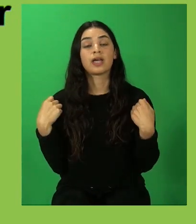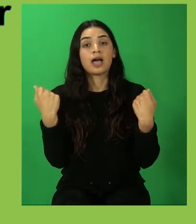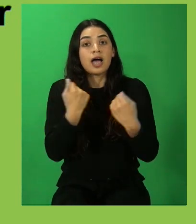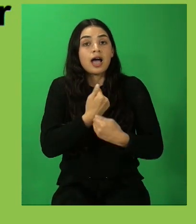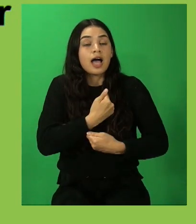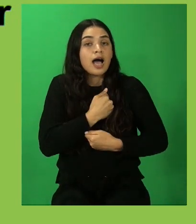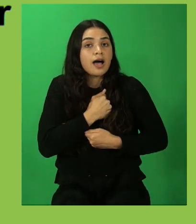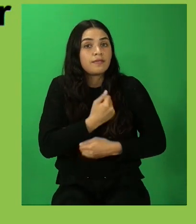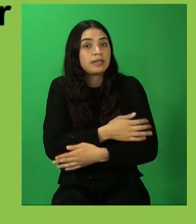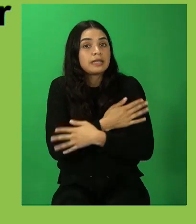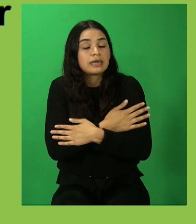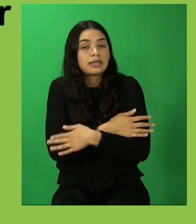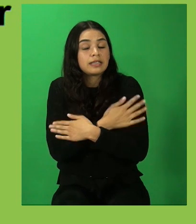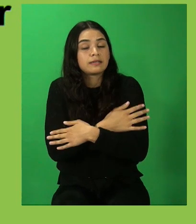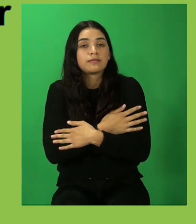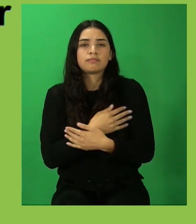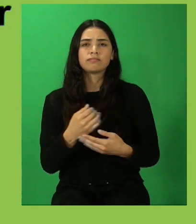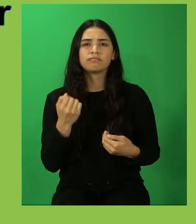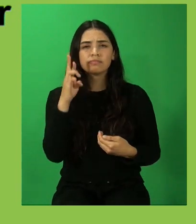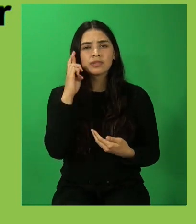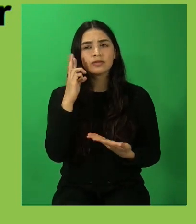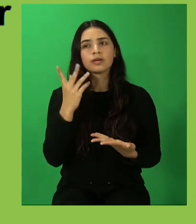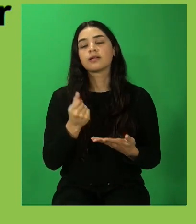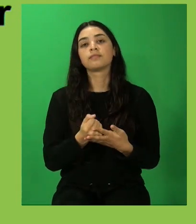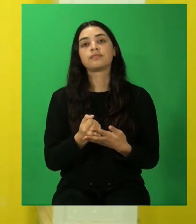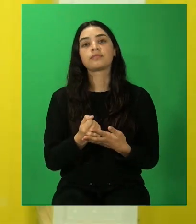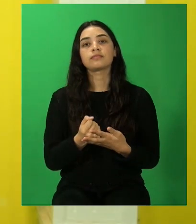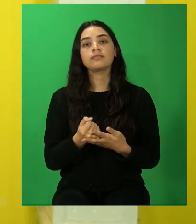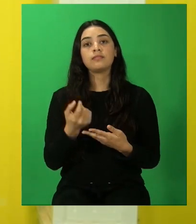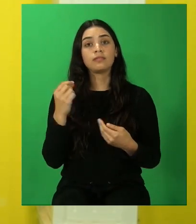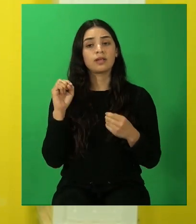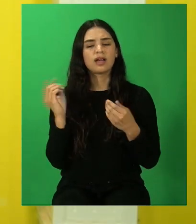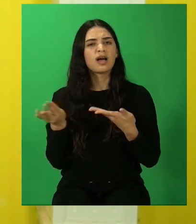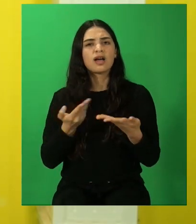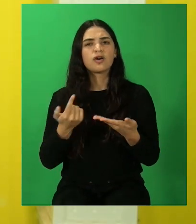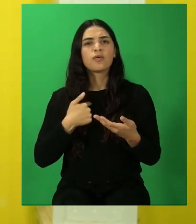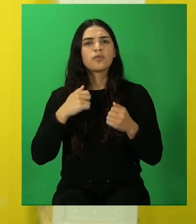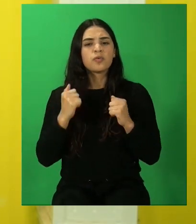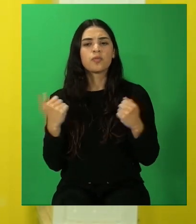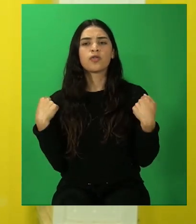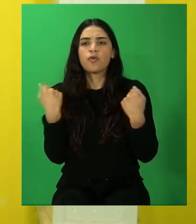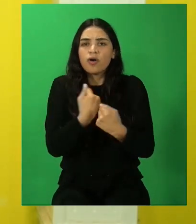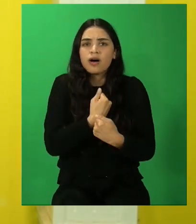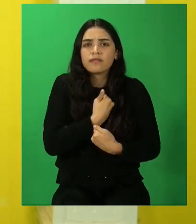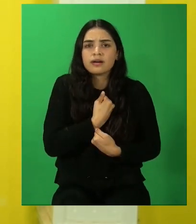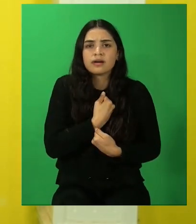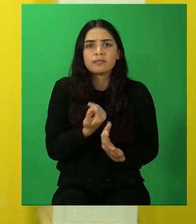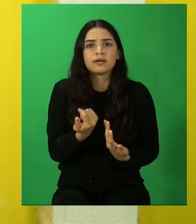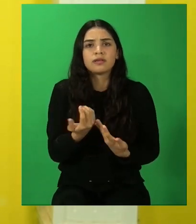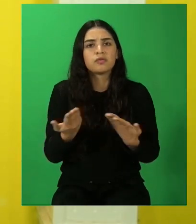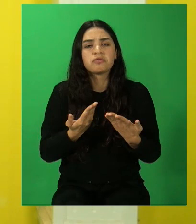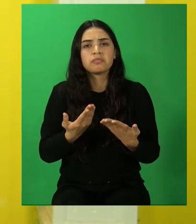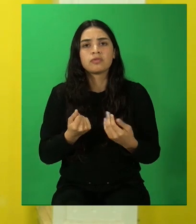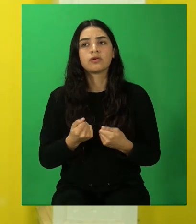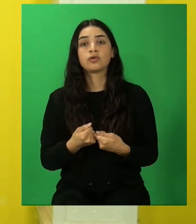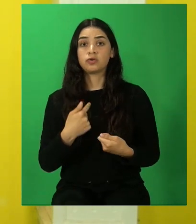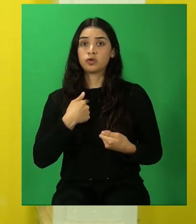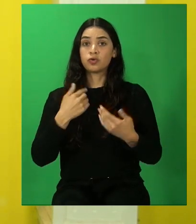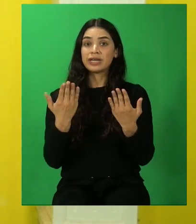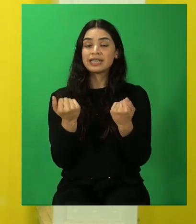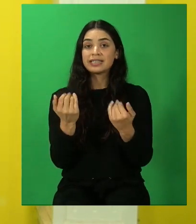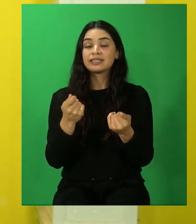sea, cubrirse del frío. Para eso, el ser humano necesitó cubrir esa necesidad ¿con qué? A través de